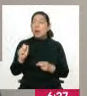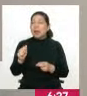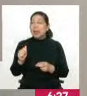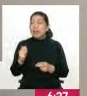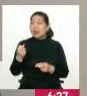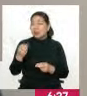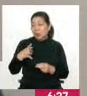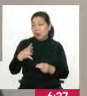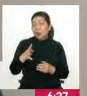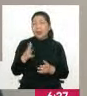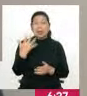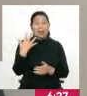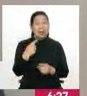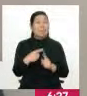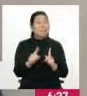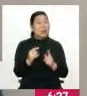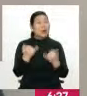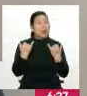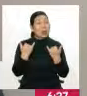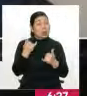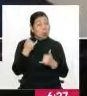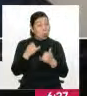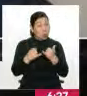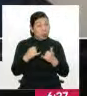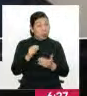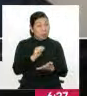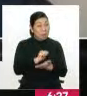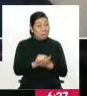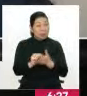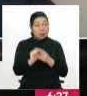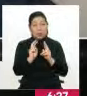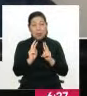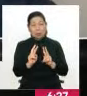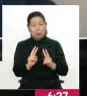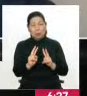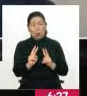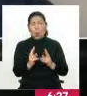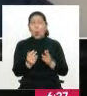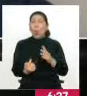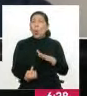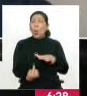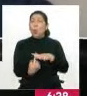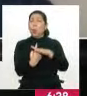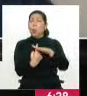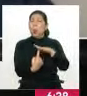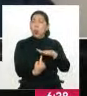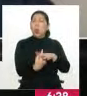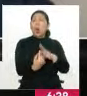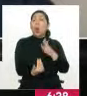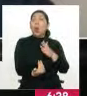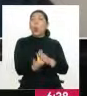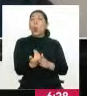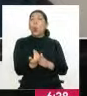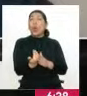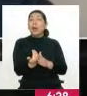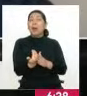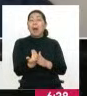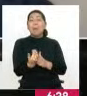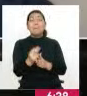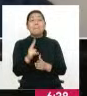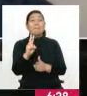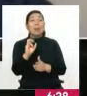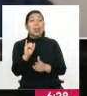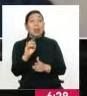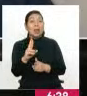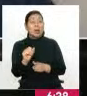la mayor parte de los casos. Pero en este último mes hemos visto el surgimiento de nuevas subvariantes y sublinajes. La más importante en